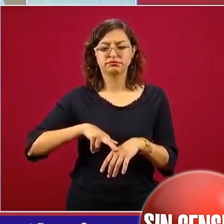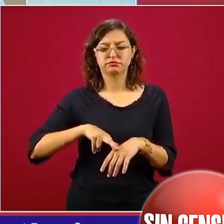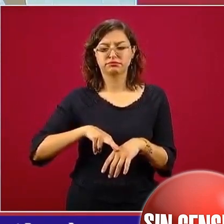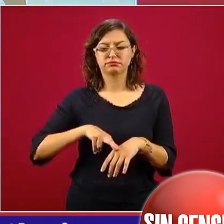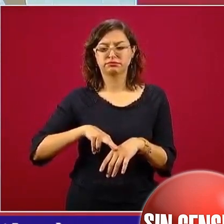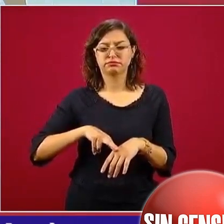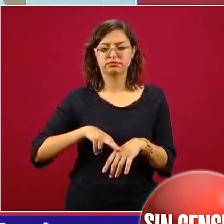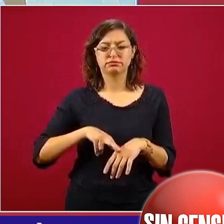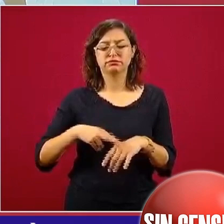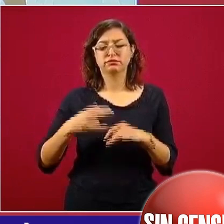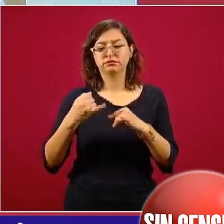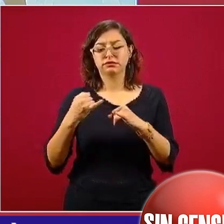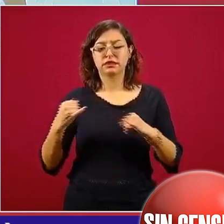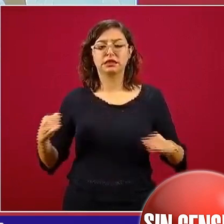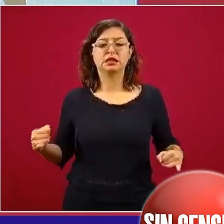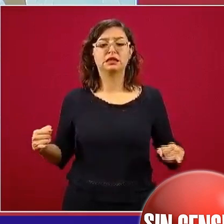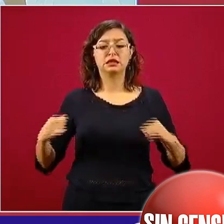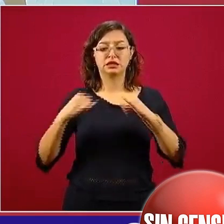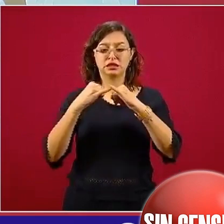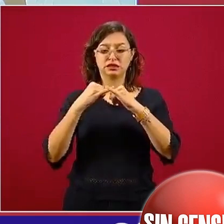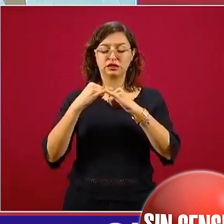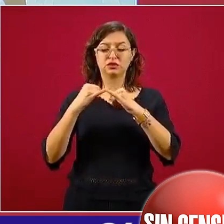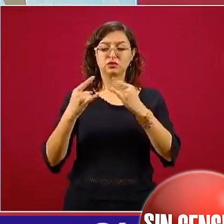Investigación sobre las Revoluciones de México